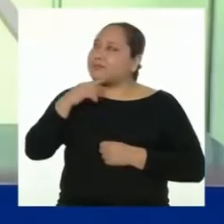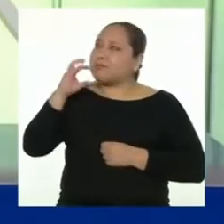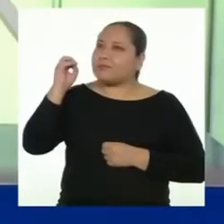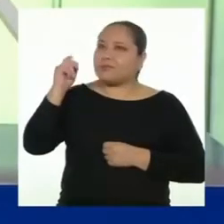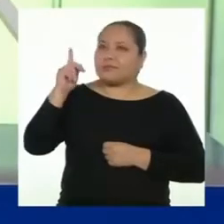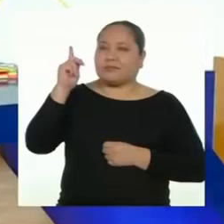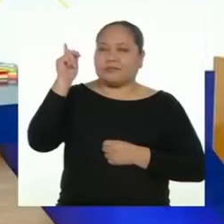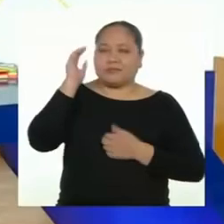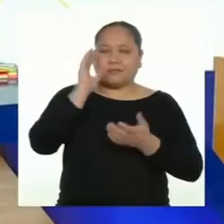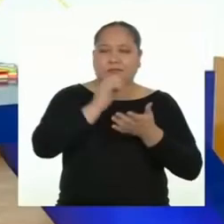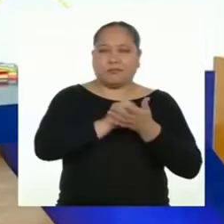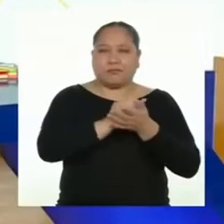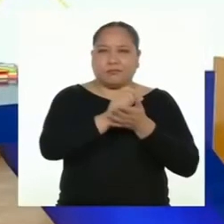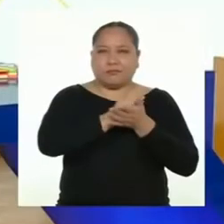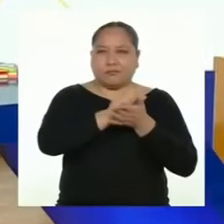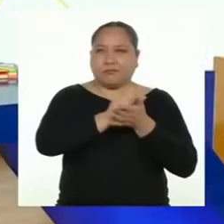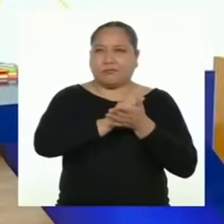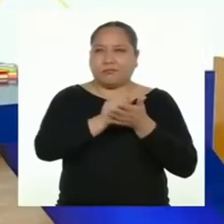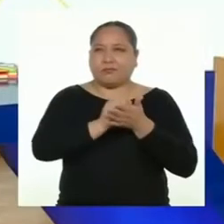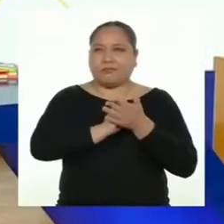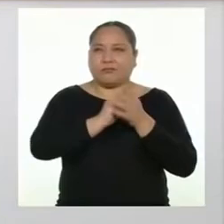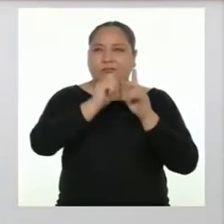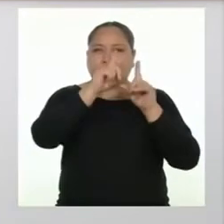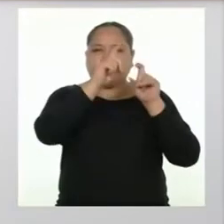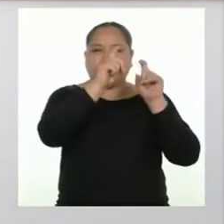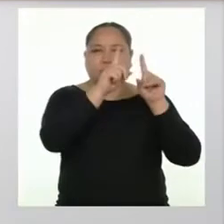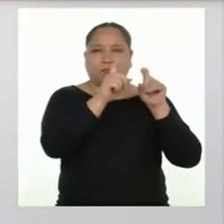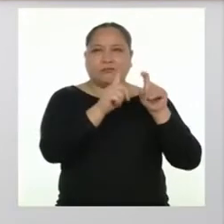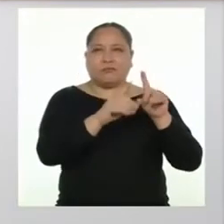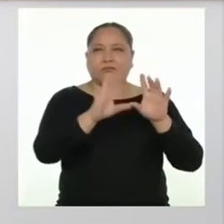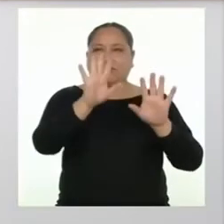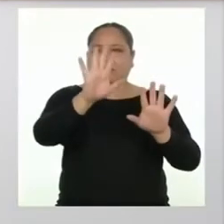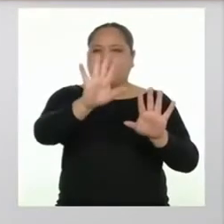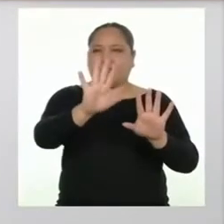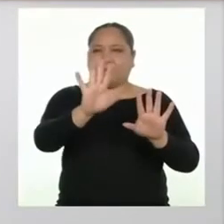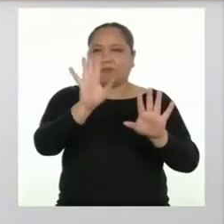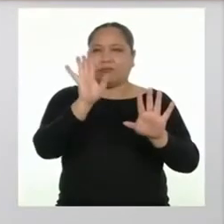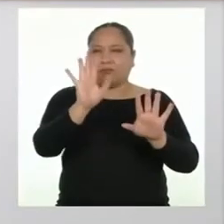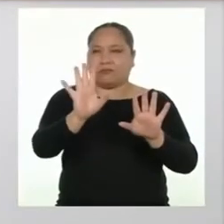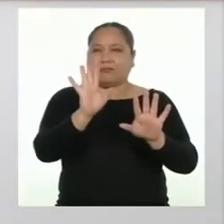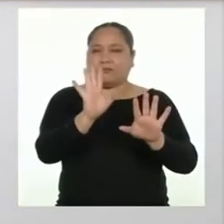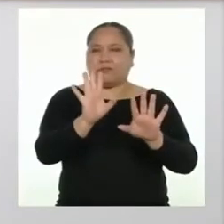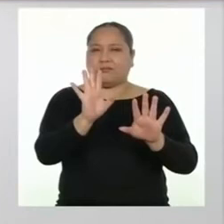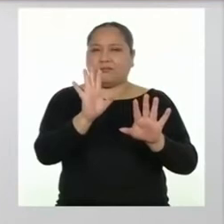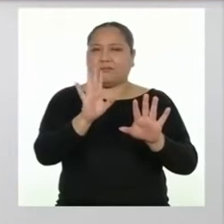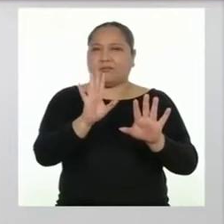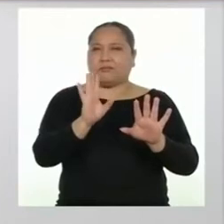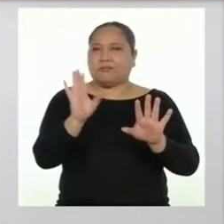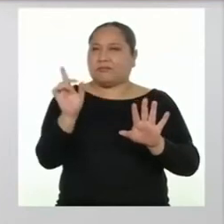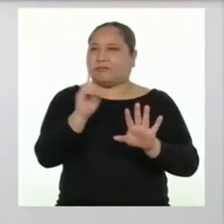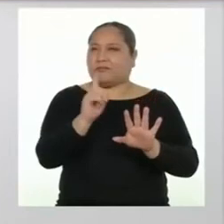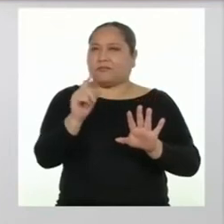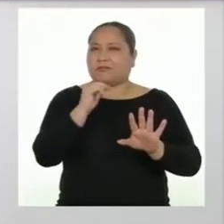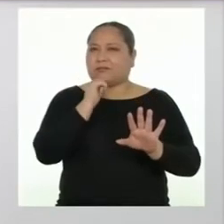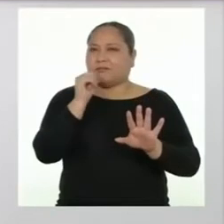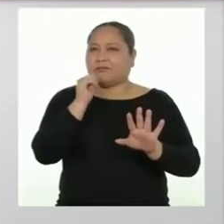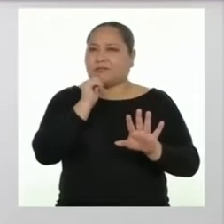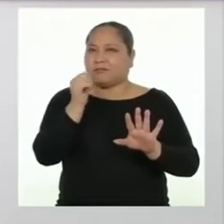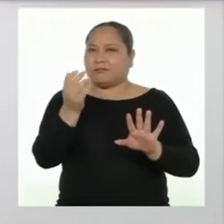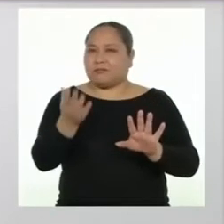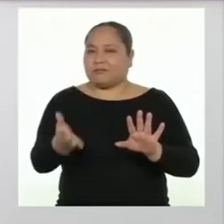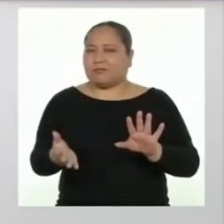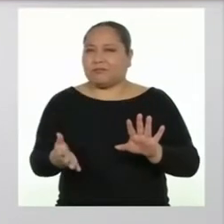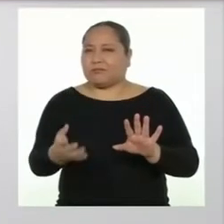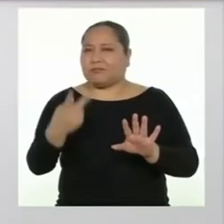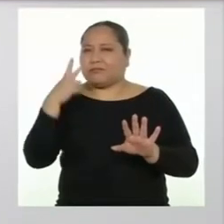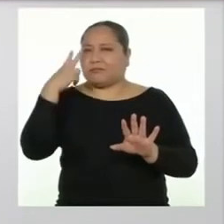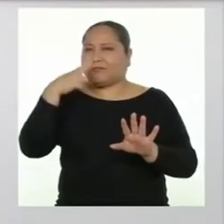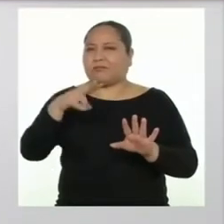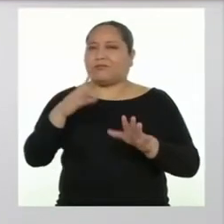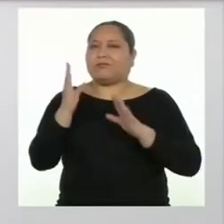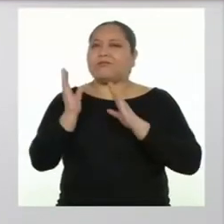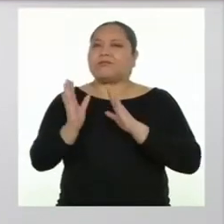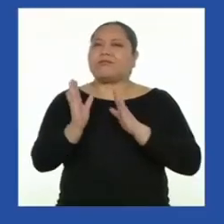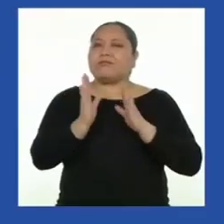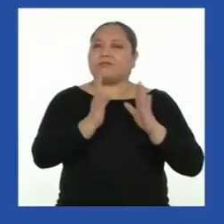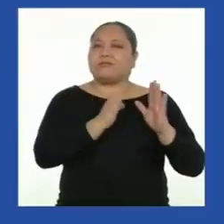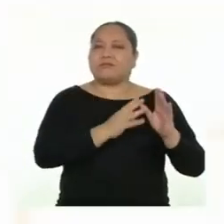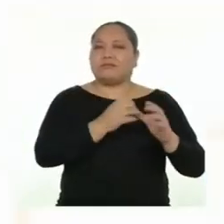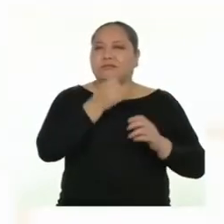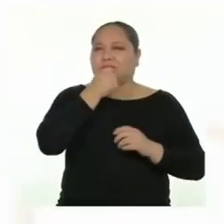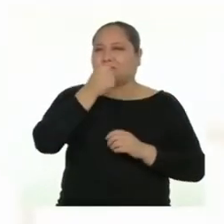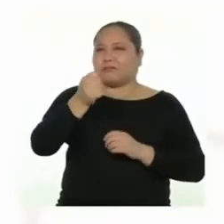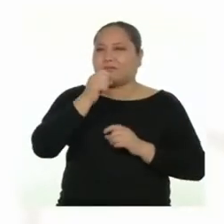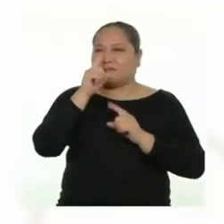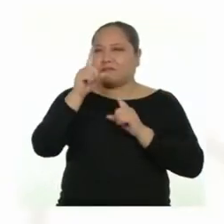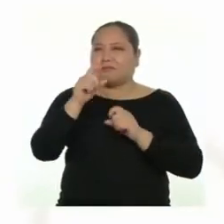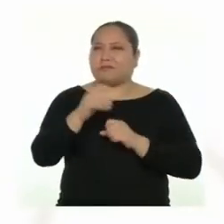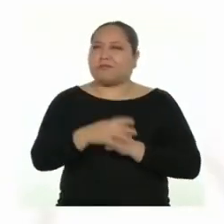Ya, denme un segundo que ahorita me pongo a escribir el cuestionario. Un ratito, Jonathan. Aún nos falta ver cómo se organiza una